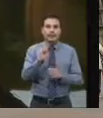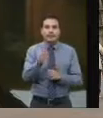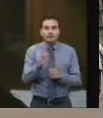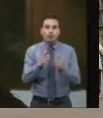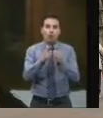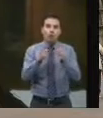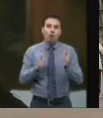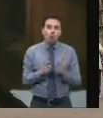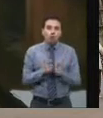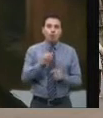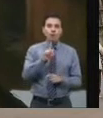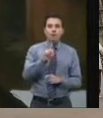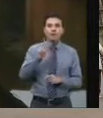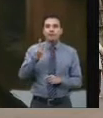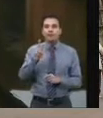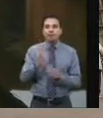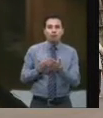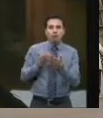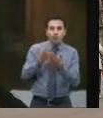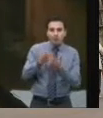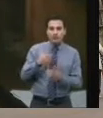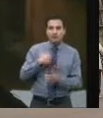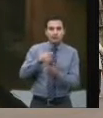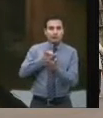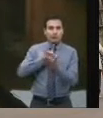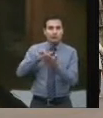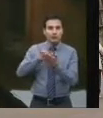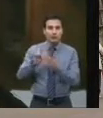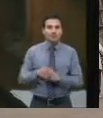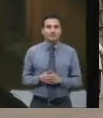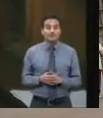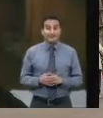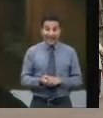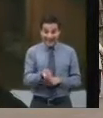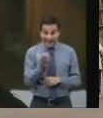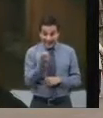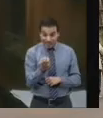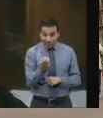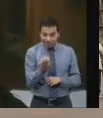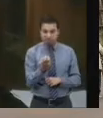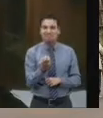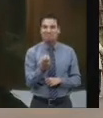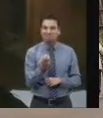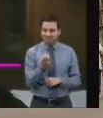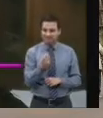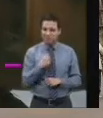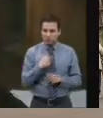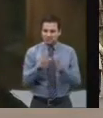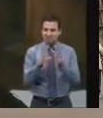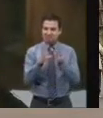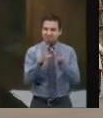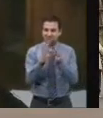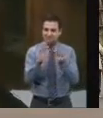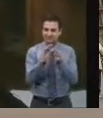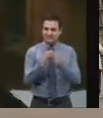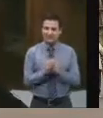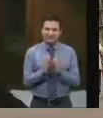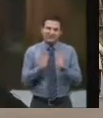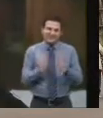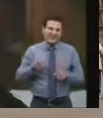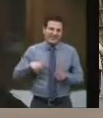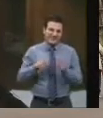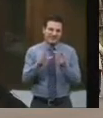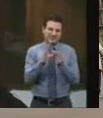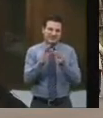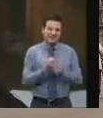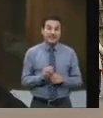de campaña del Partido Verde Ecologista de México. Y ante esta situación, también hay que hacer énfasis en esto, aunque ya se ha mencionado,